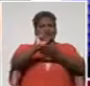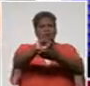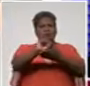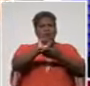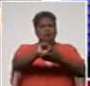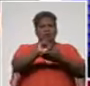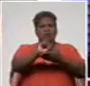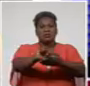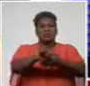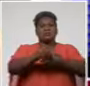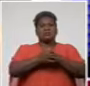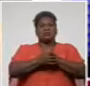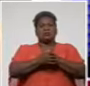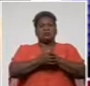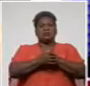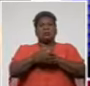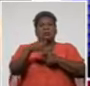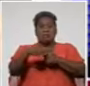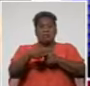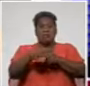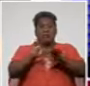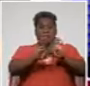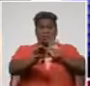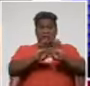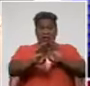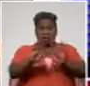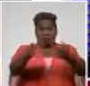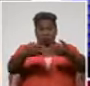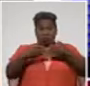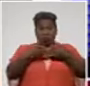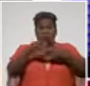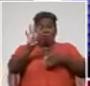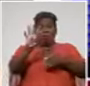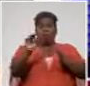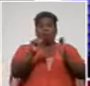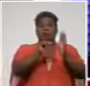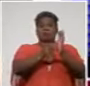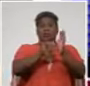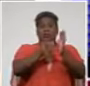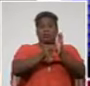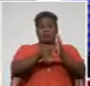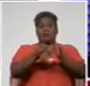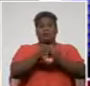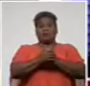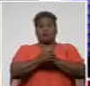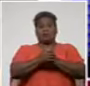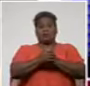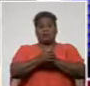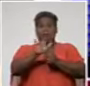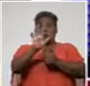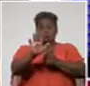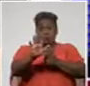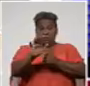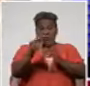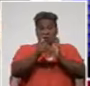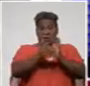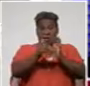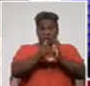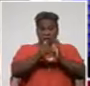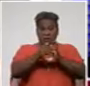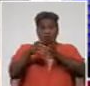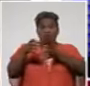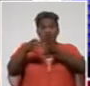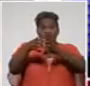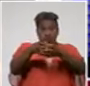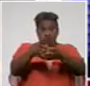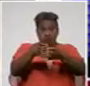como norma debe cerrar a las 4 de la tarde para dar una hora de cuadro económico de las unidades y a las 5 el transporte colectivo trasladarlo para asegurar